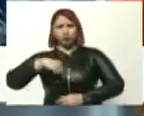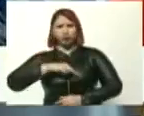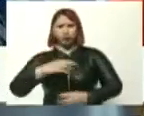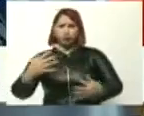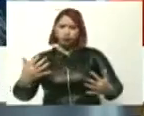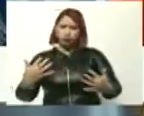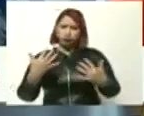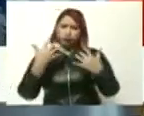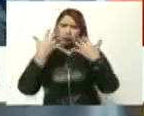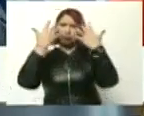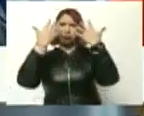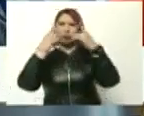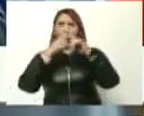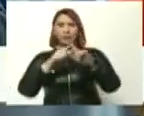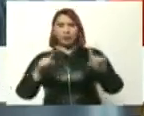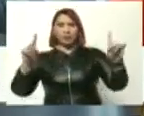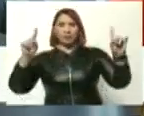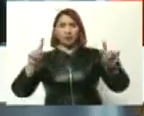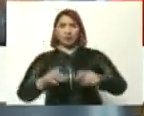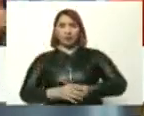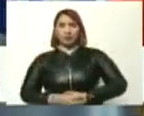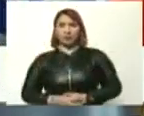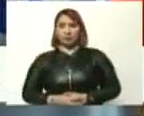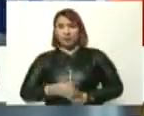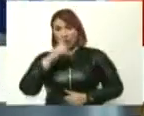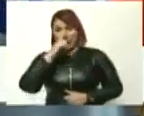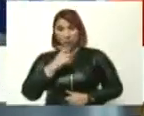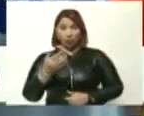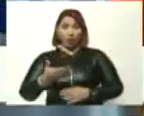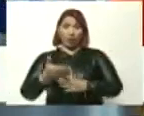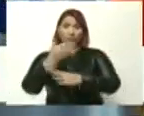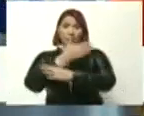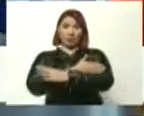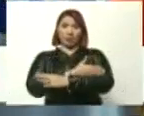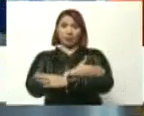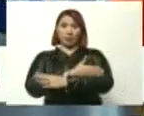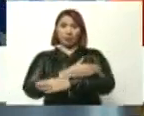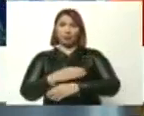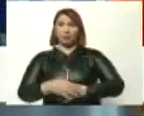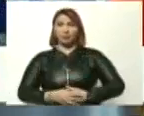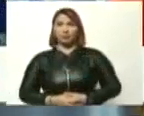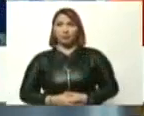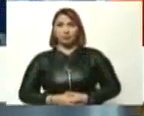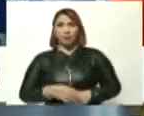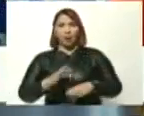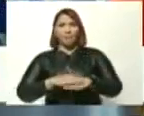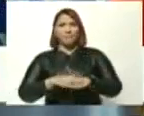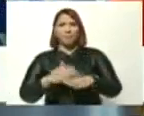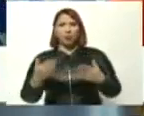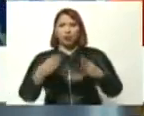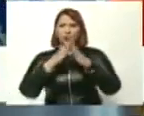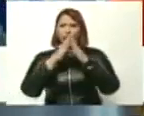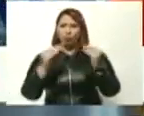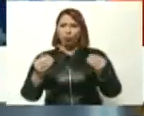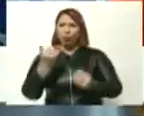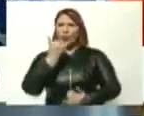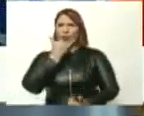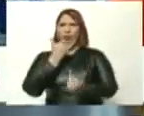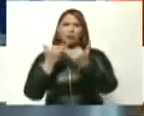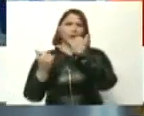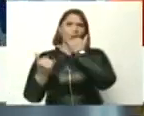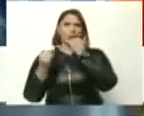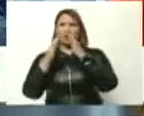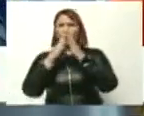aires diferentes a años anteriores, porque con todos los errores, con todas